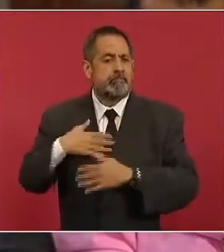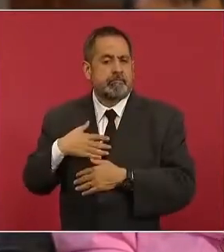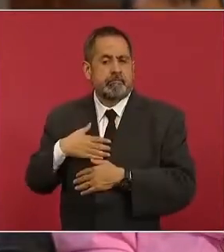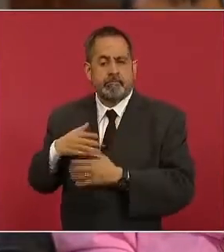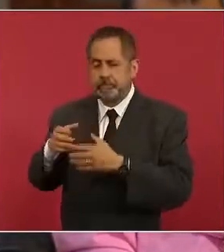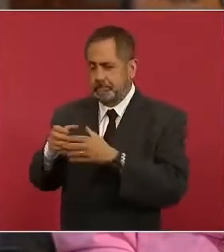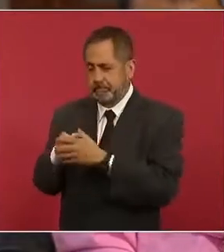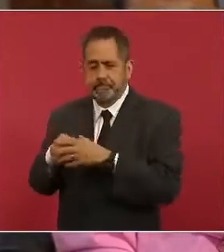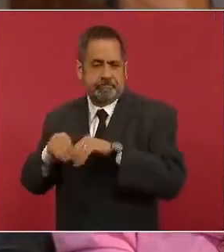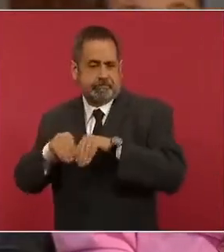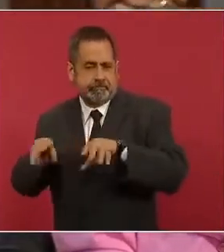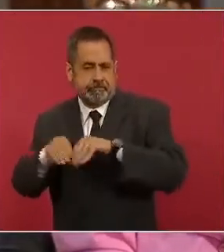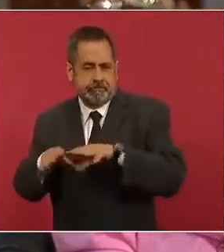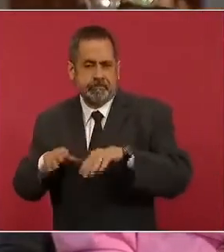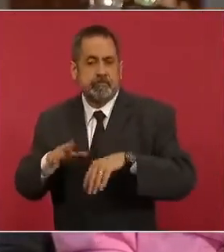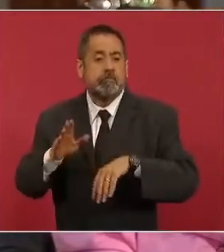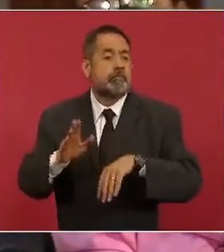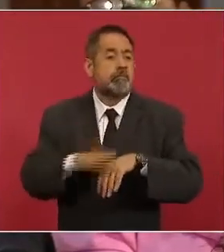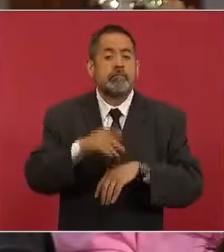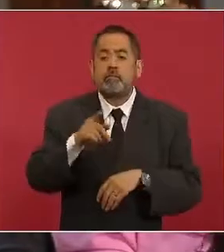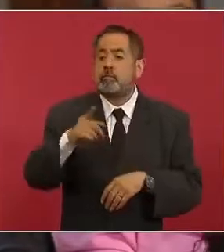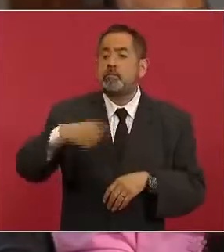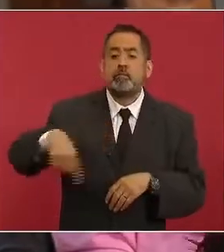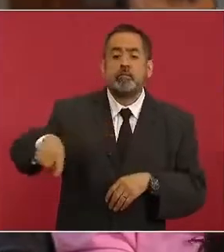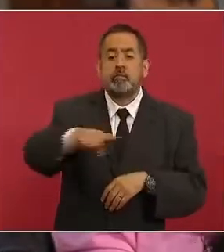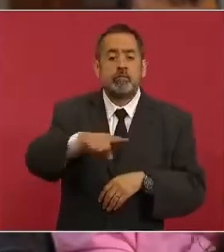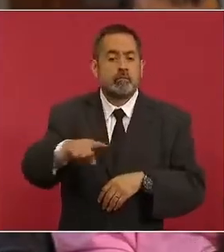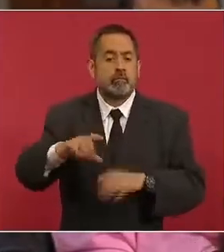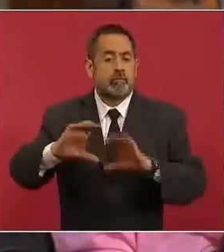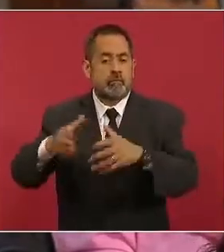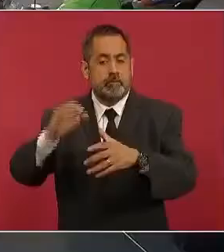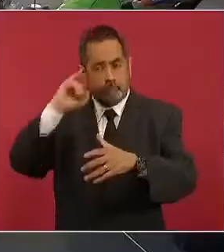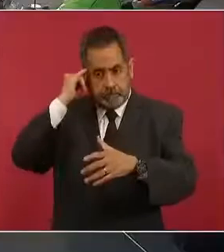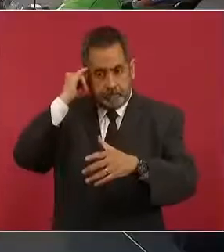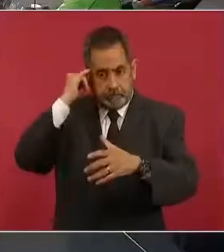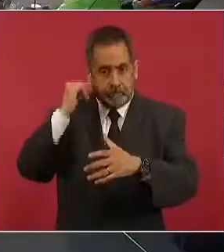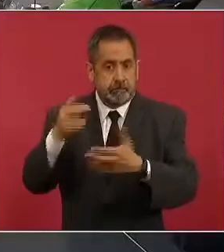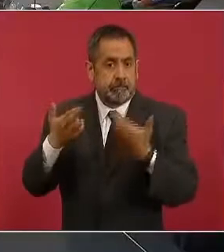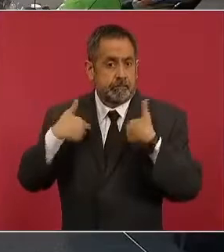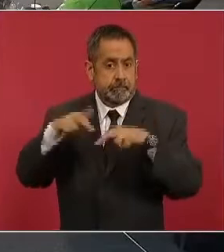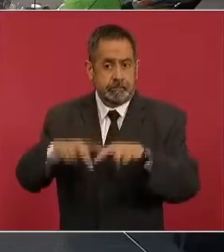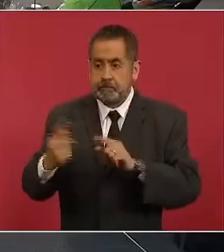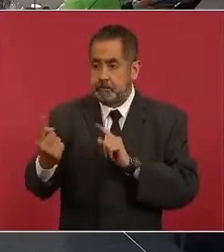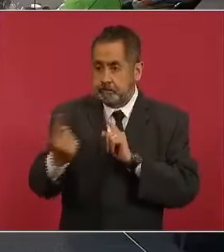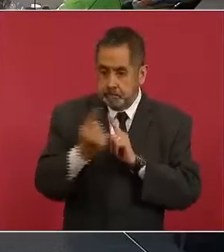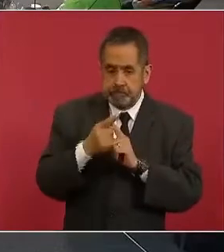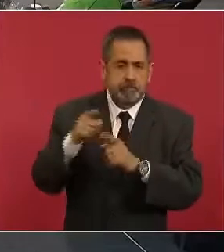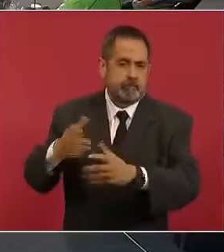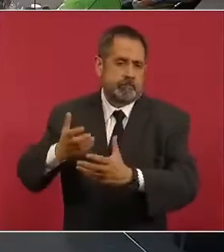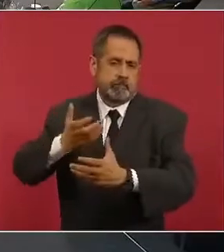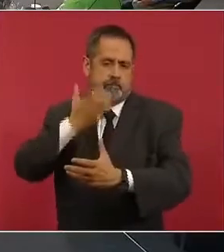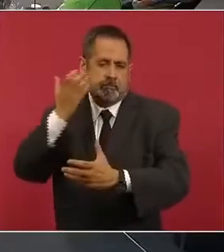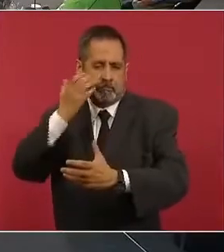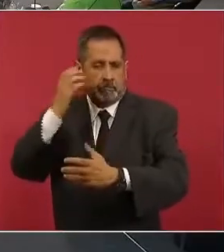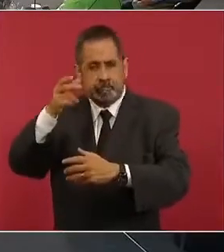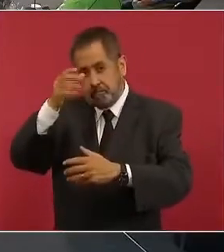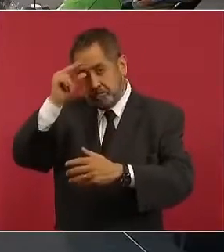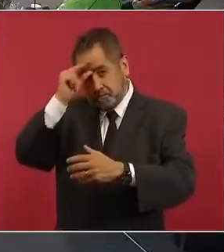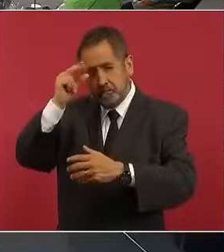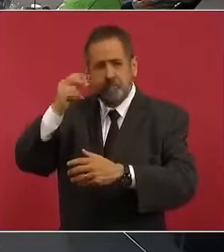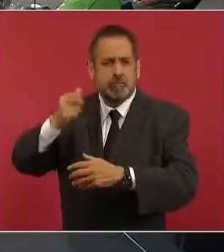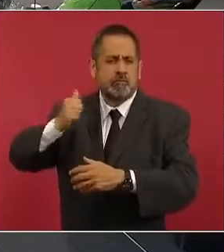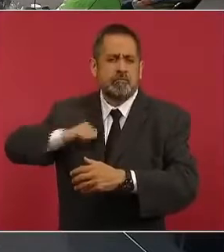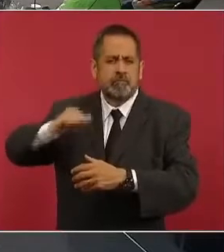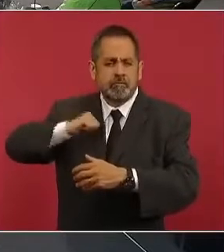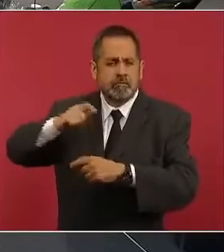y Naturopatía, por representantes de las comunidades indígenas y defensores del conocimiento ancestral. Con